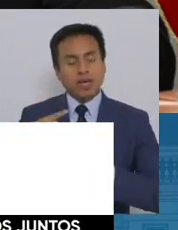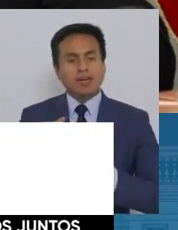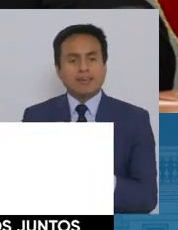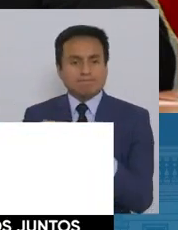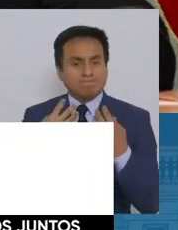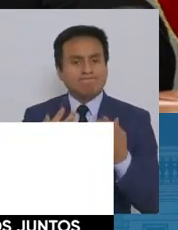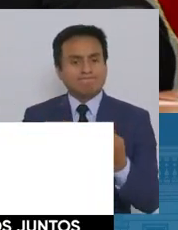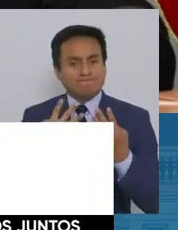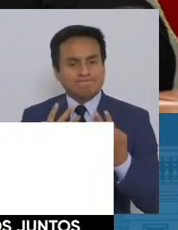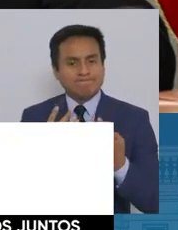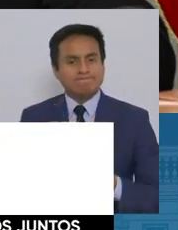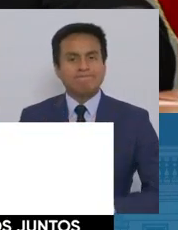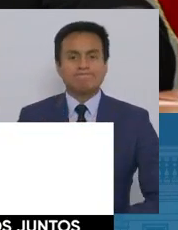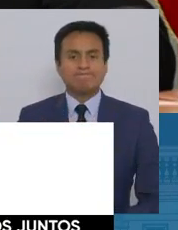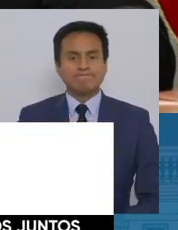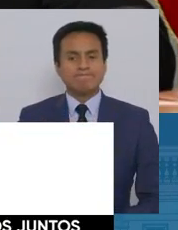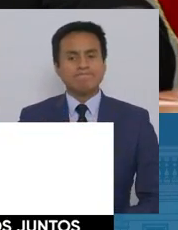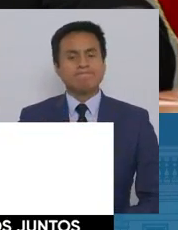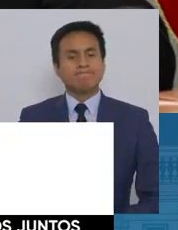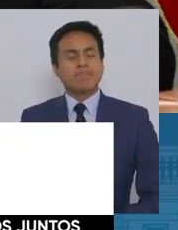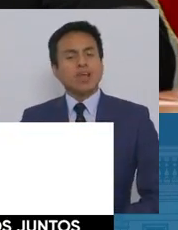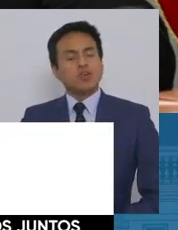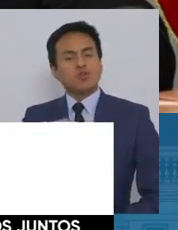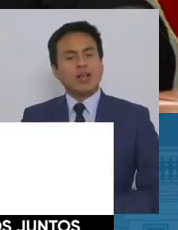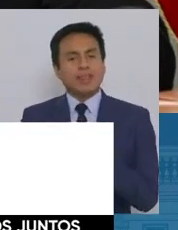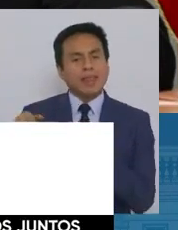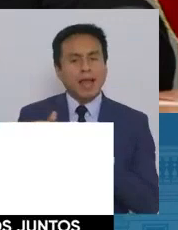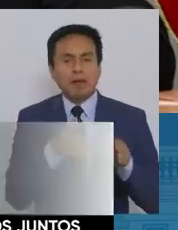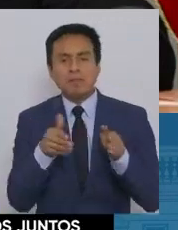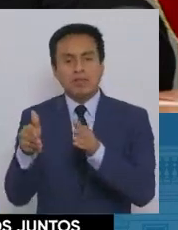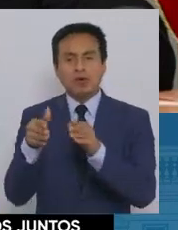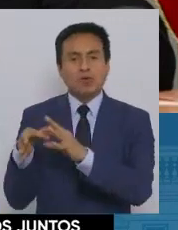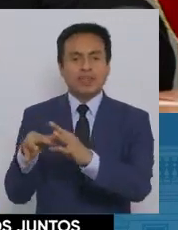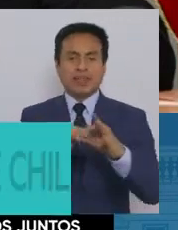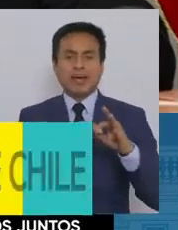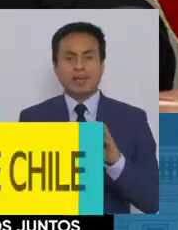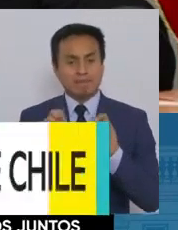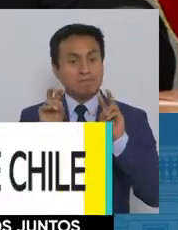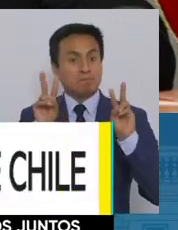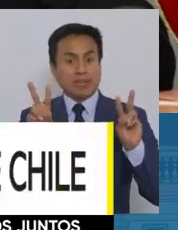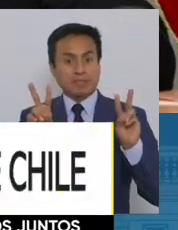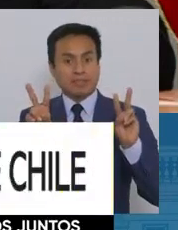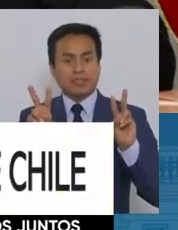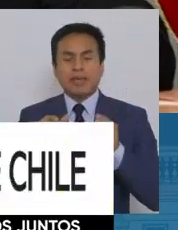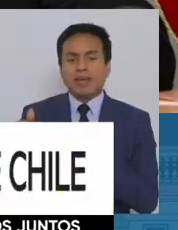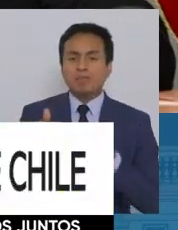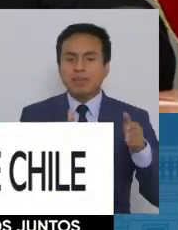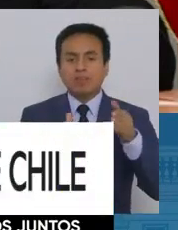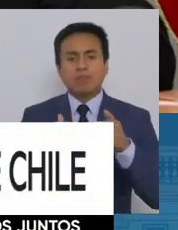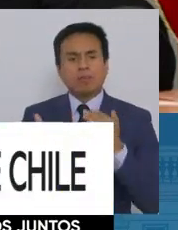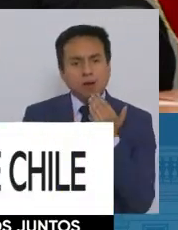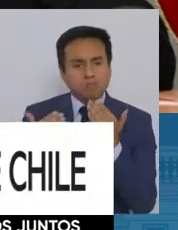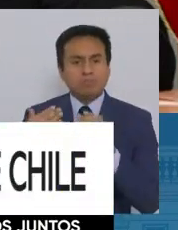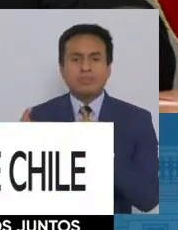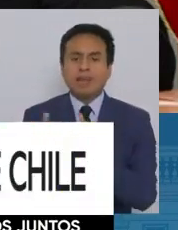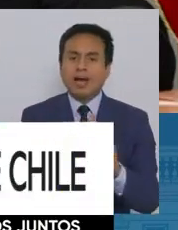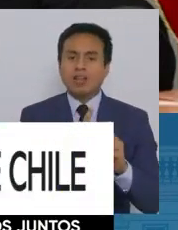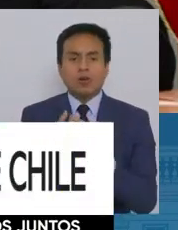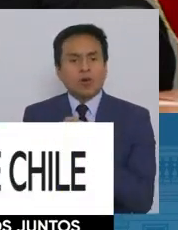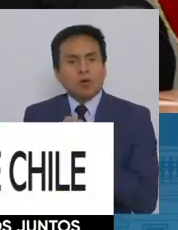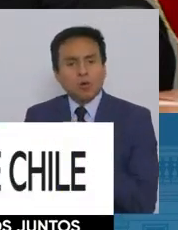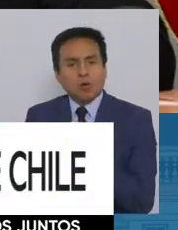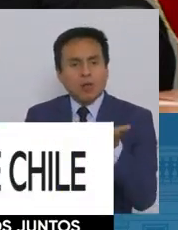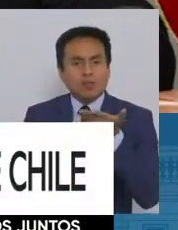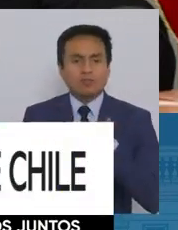enseñado que cuando recorremos los caminos de la unidad, de la paz, los caminos del diálogo, de la